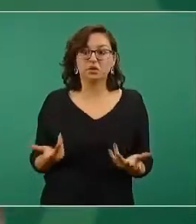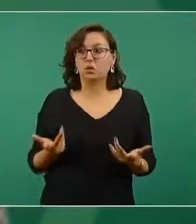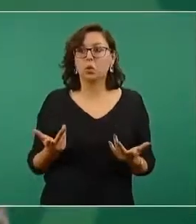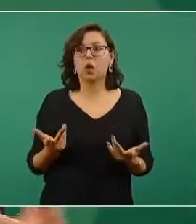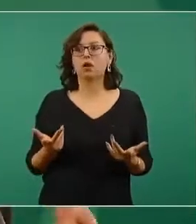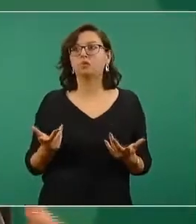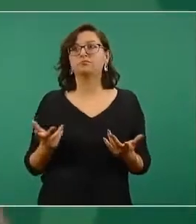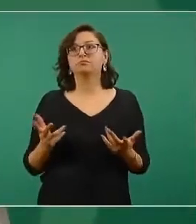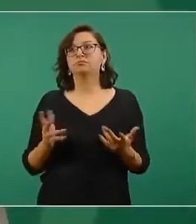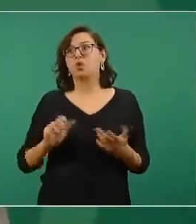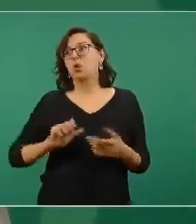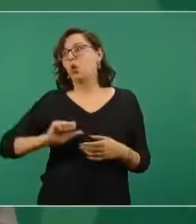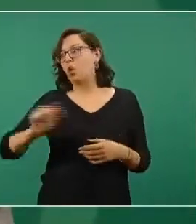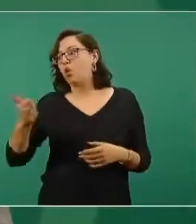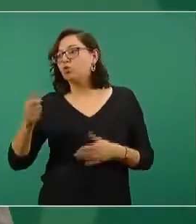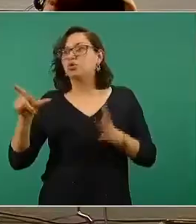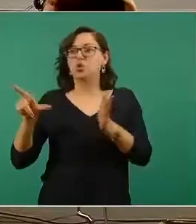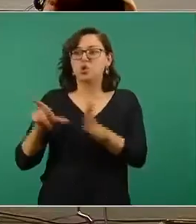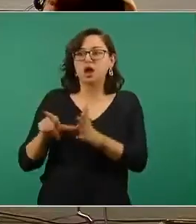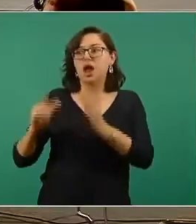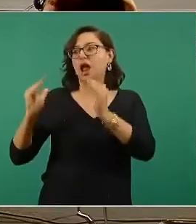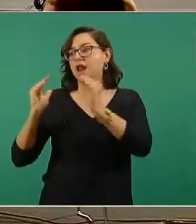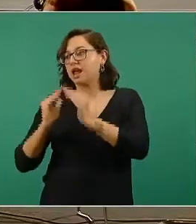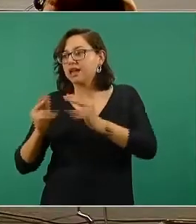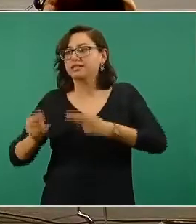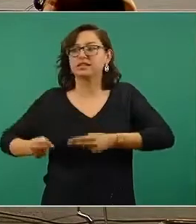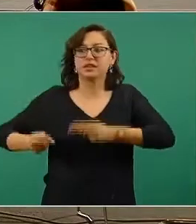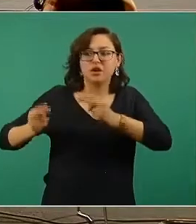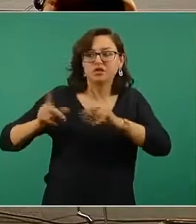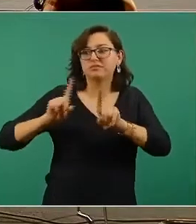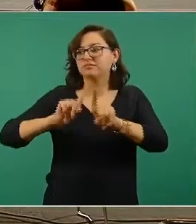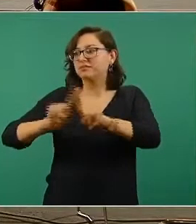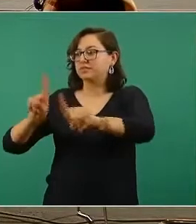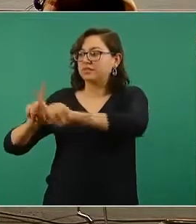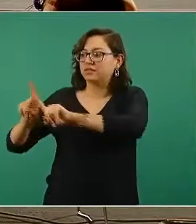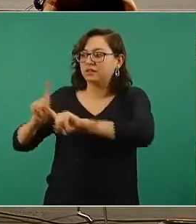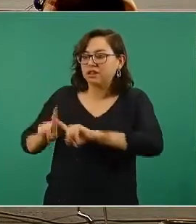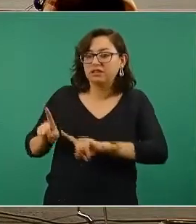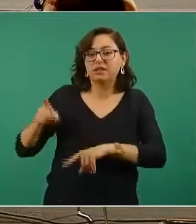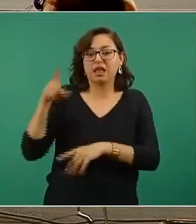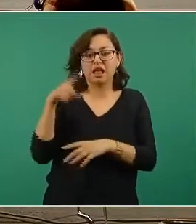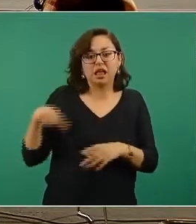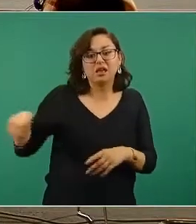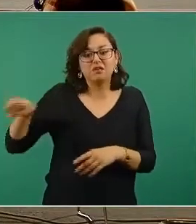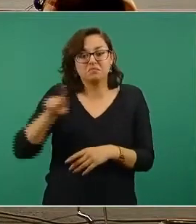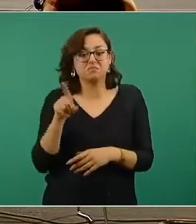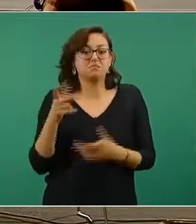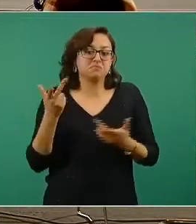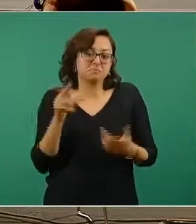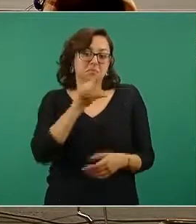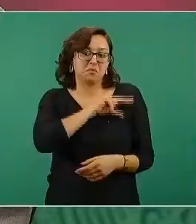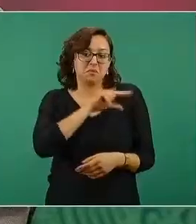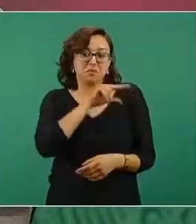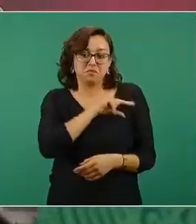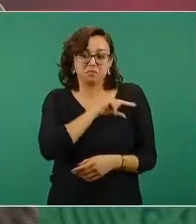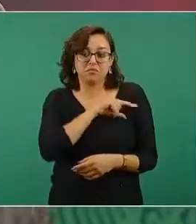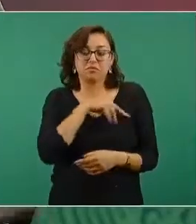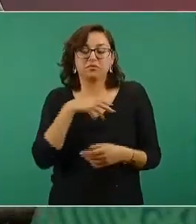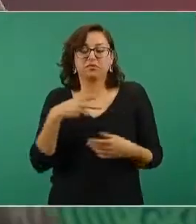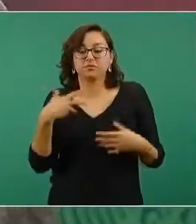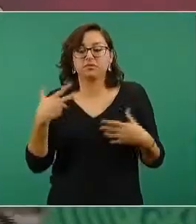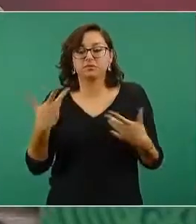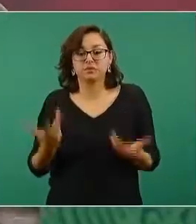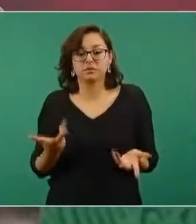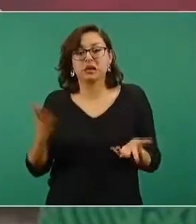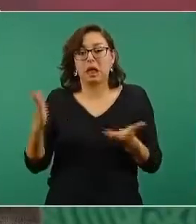recibiendo. Digo, hay algunos estados que han especializado su primer nivel y dicen tenemos un primer nivel para síntomas respiratorios y